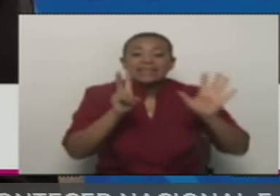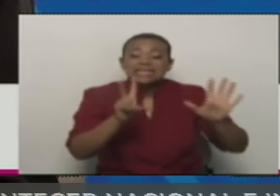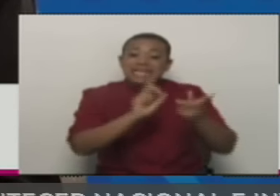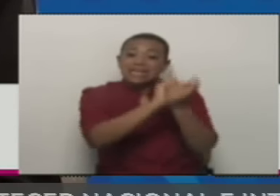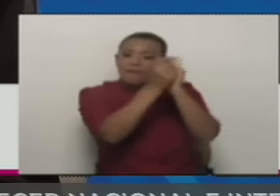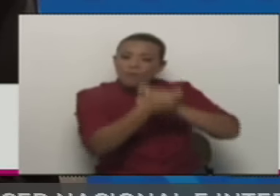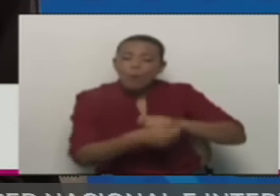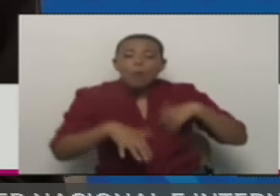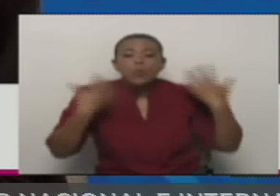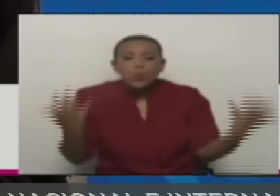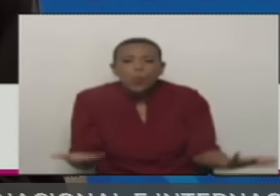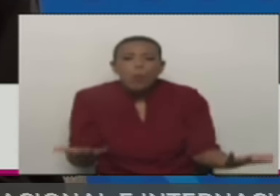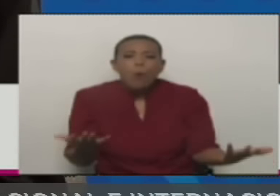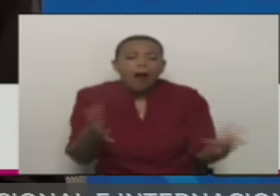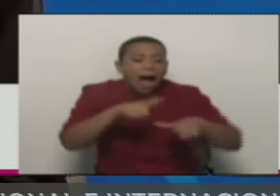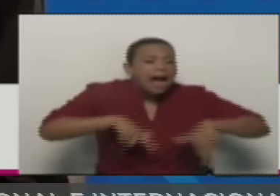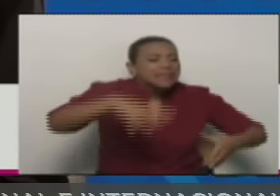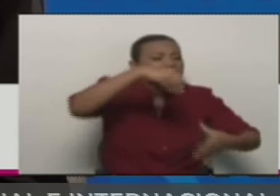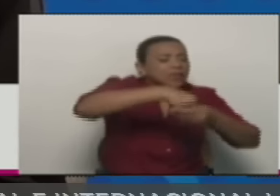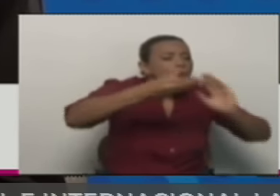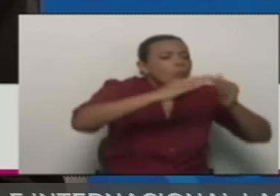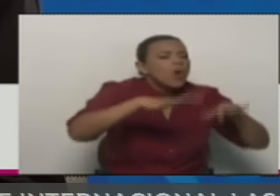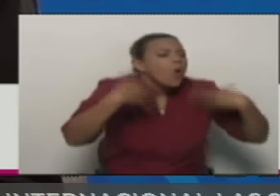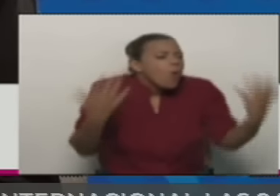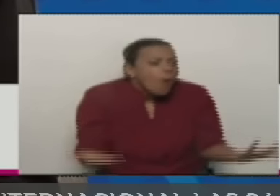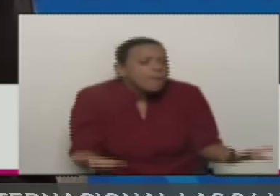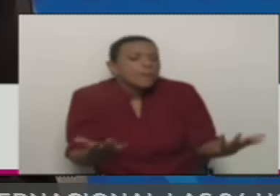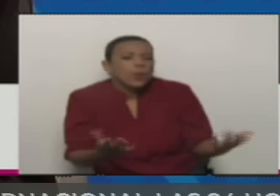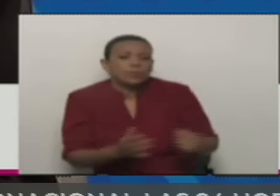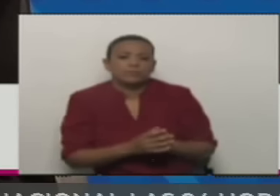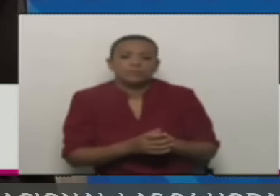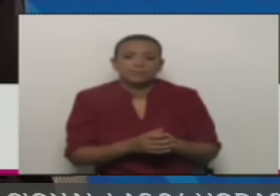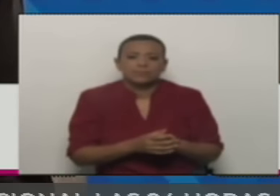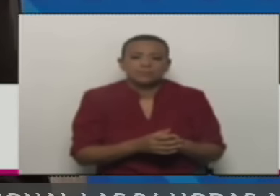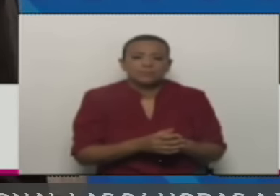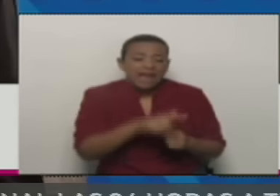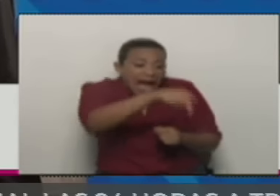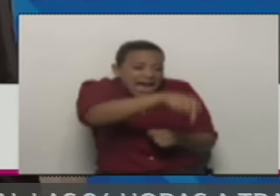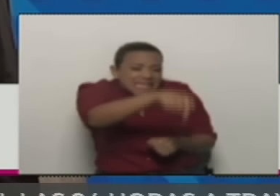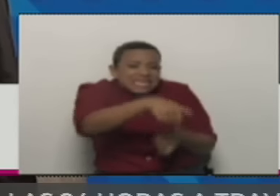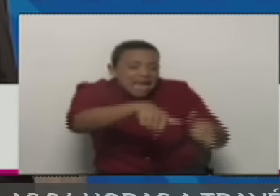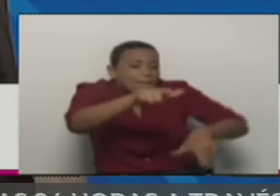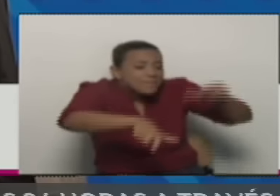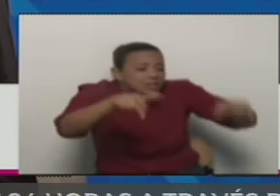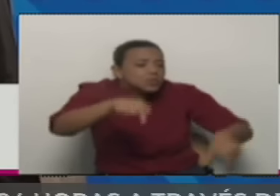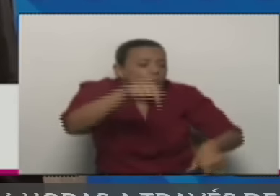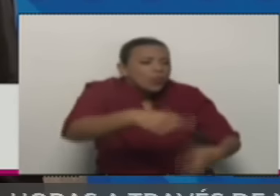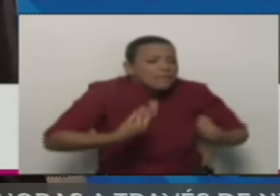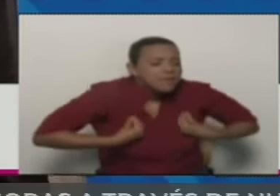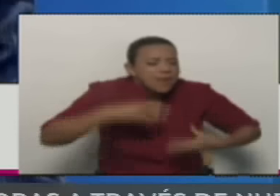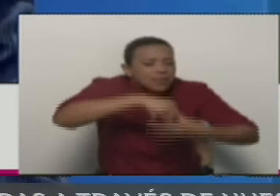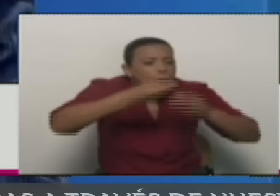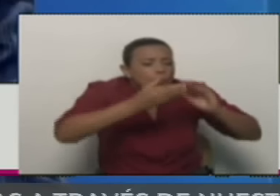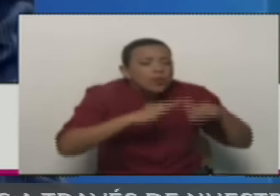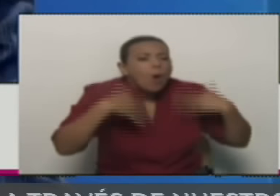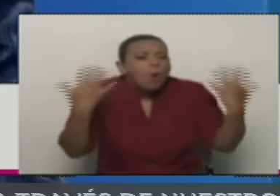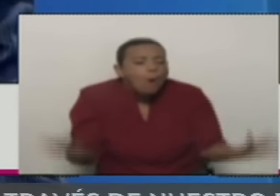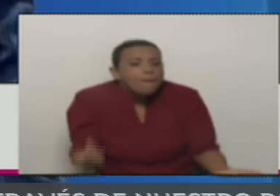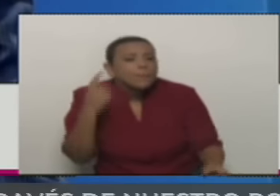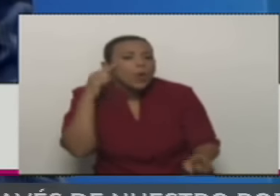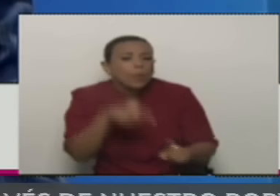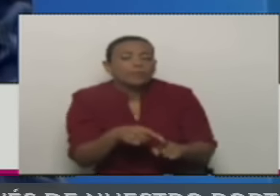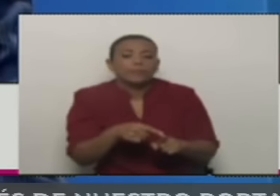es el acá? ¿Cómo es el acá en la comunidad? Pero hay que explicarle a la gente qué es acá. El acá corresponde a la agenda concreta de acción. Por circuito